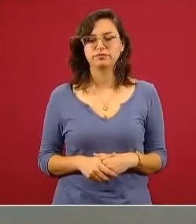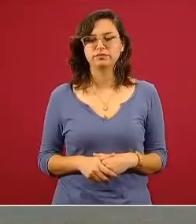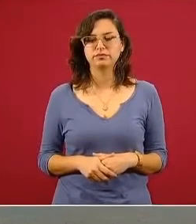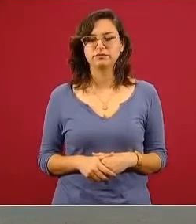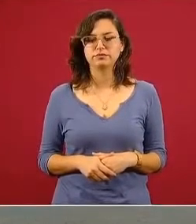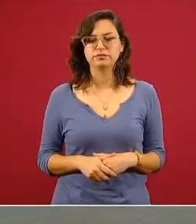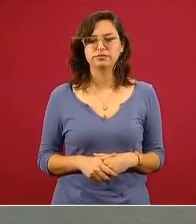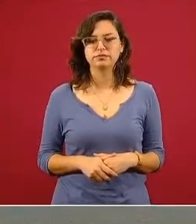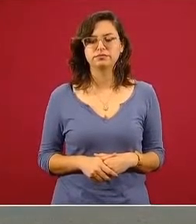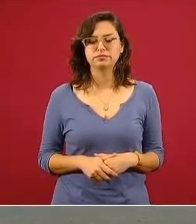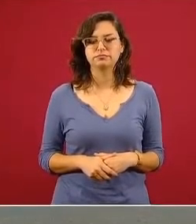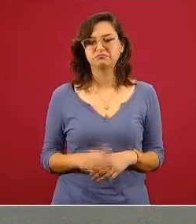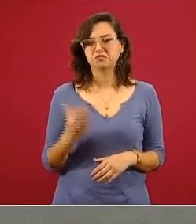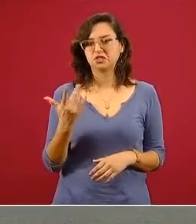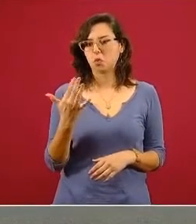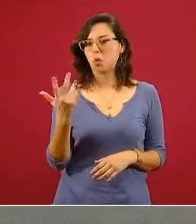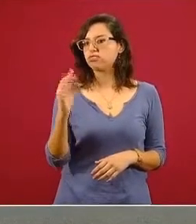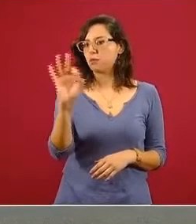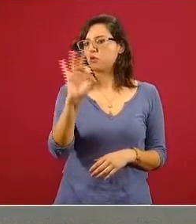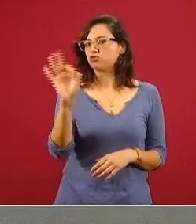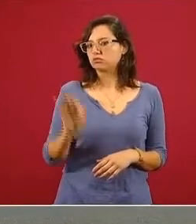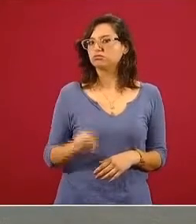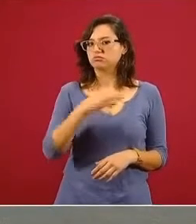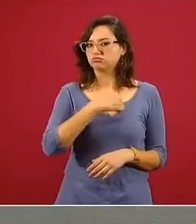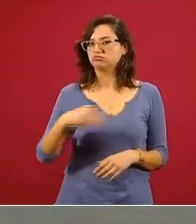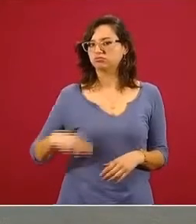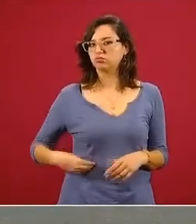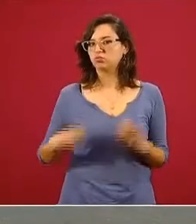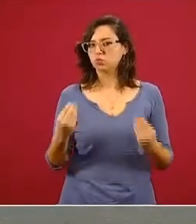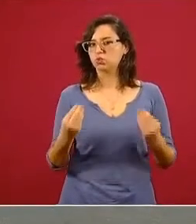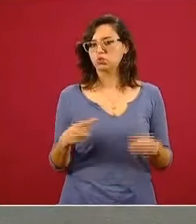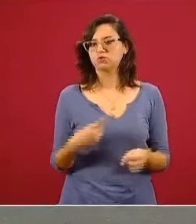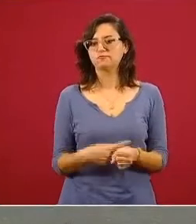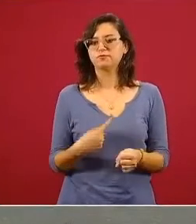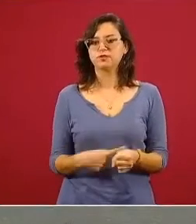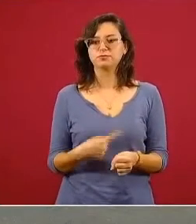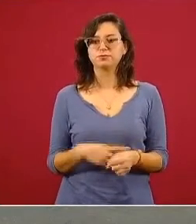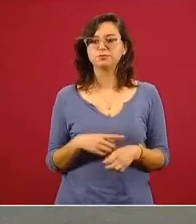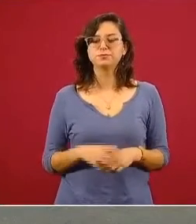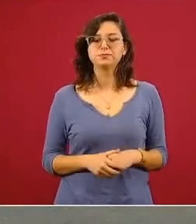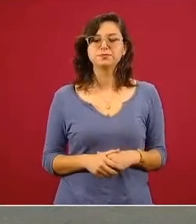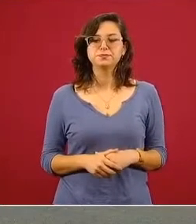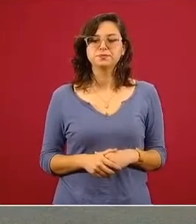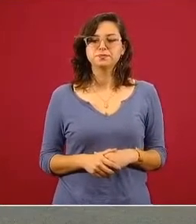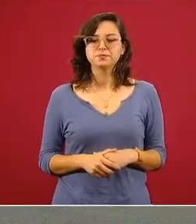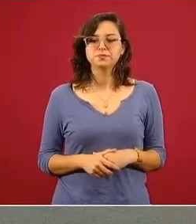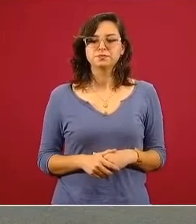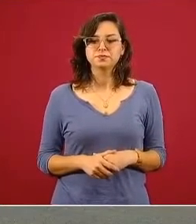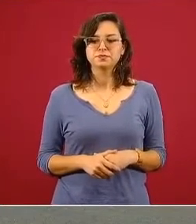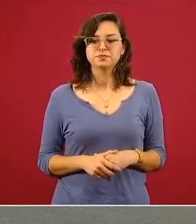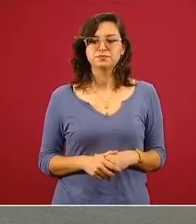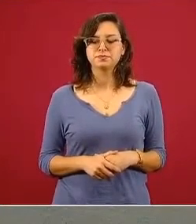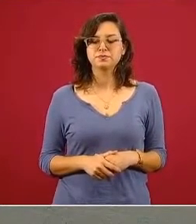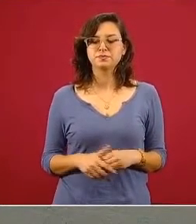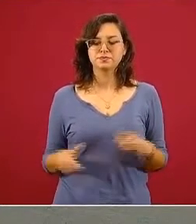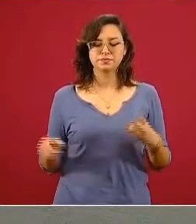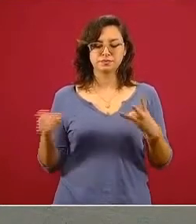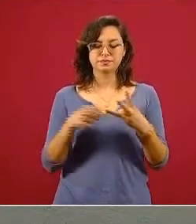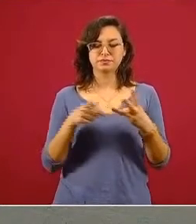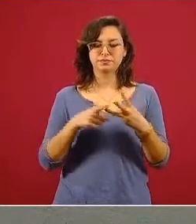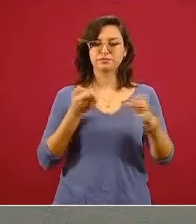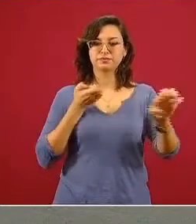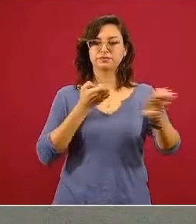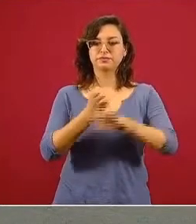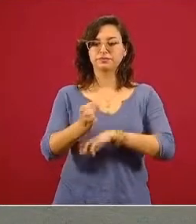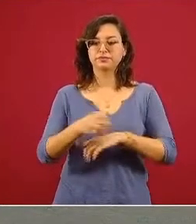varios, en al menos el 50% de los municipios del estado. Veamos el tercer estado para esta noche, que